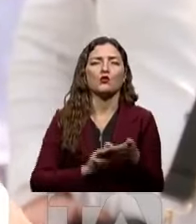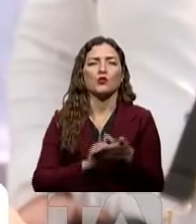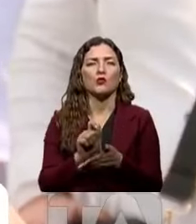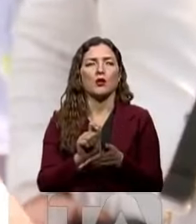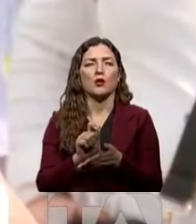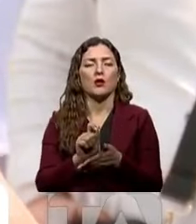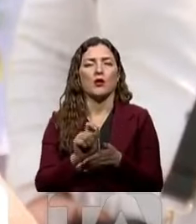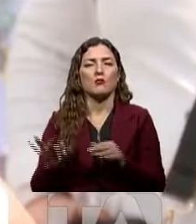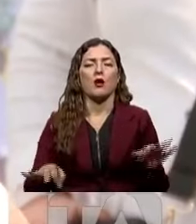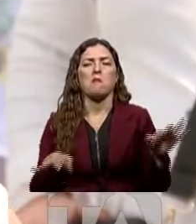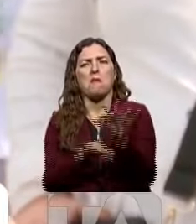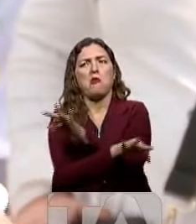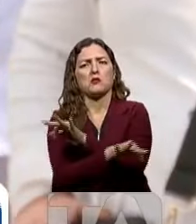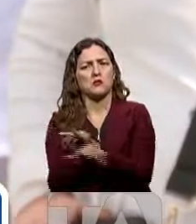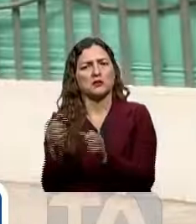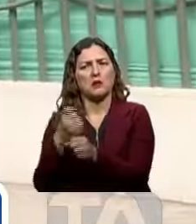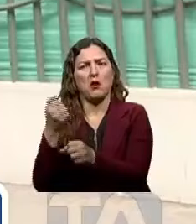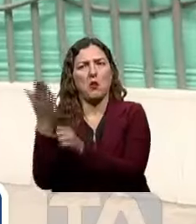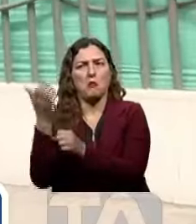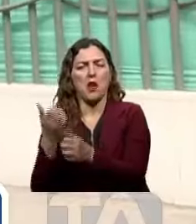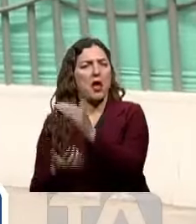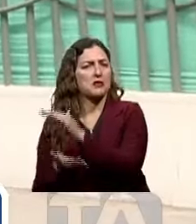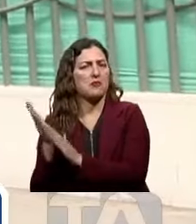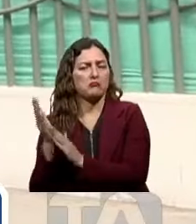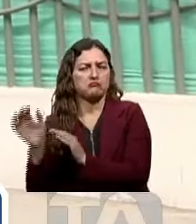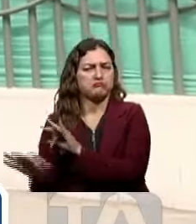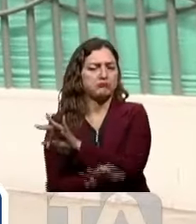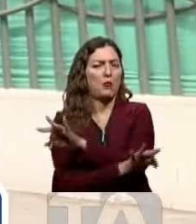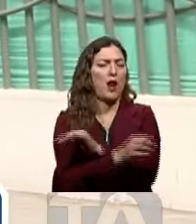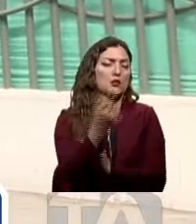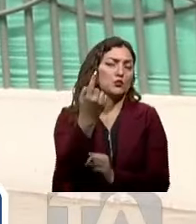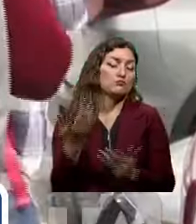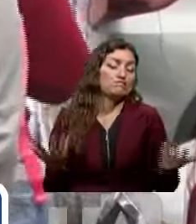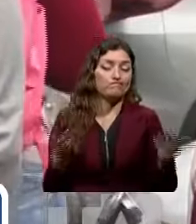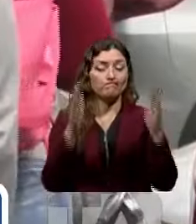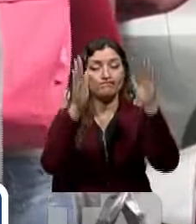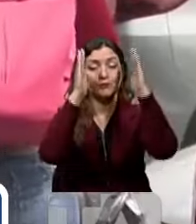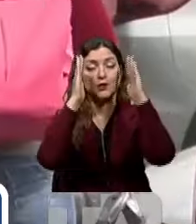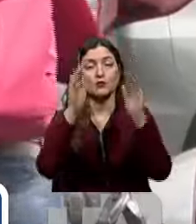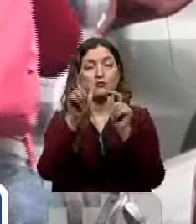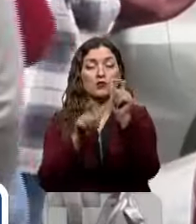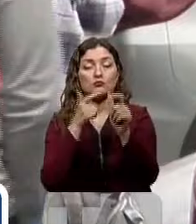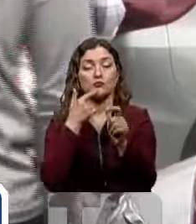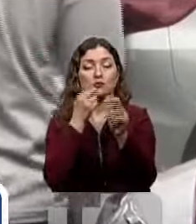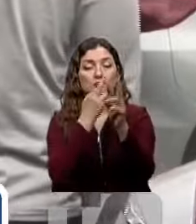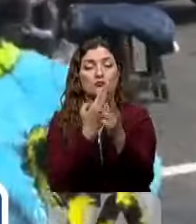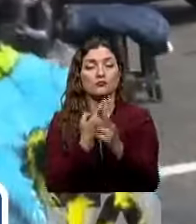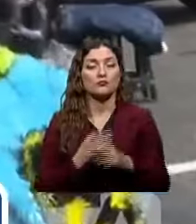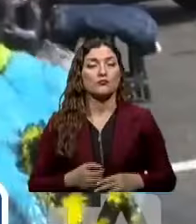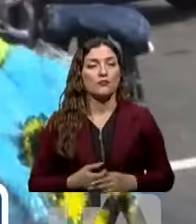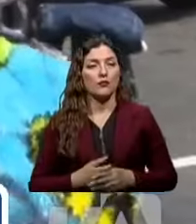una reposición de los trabajadores. Y al consultar sobre la atención en el hospital, los usuarios